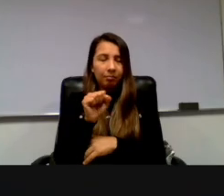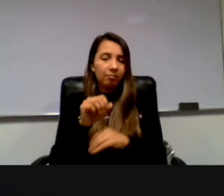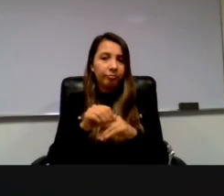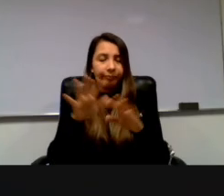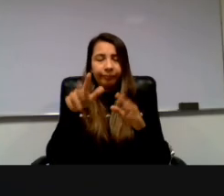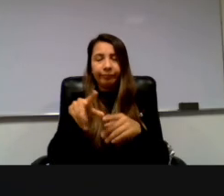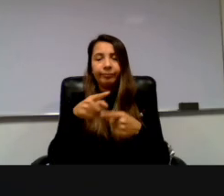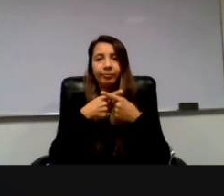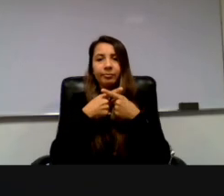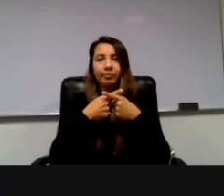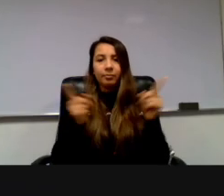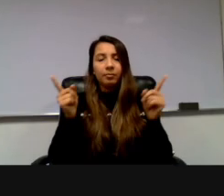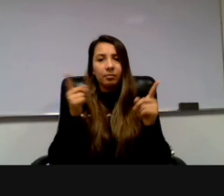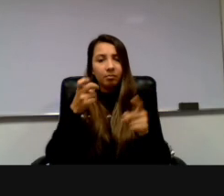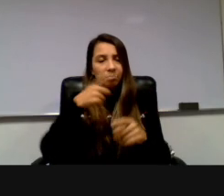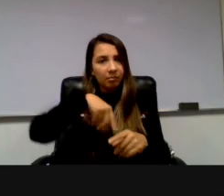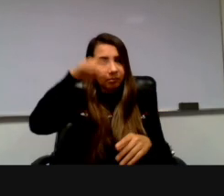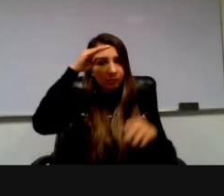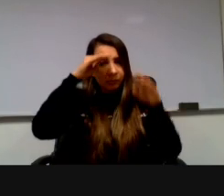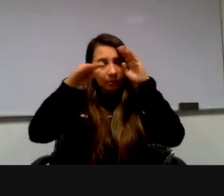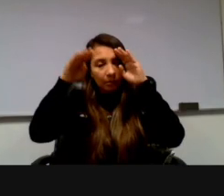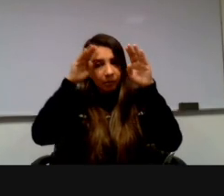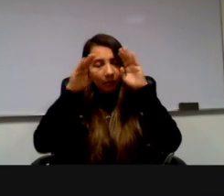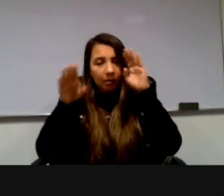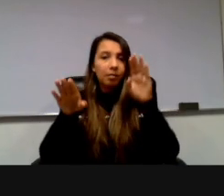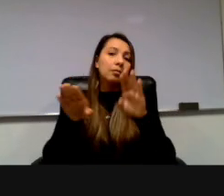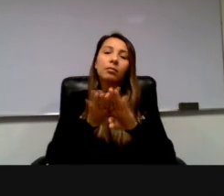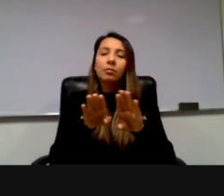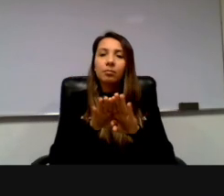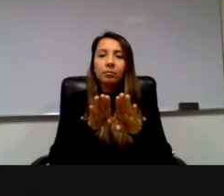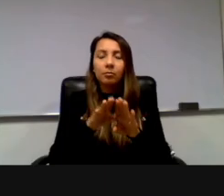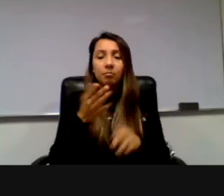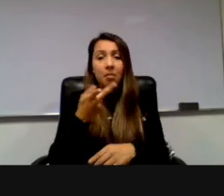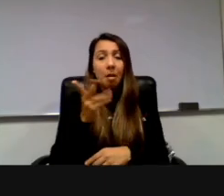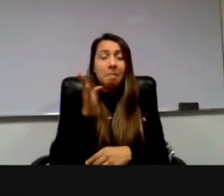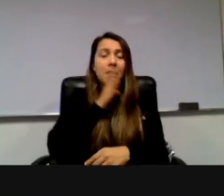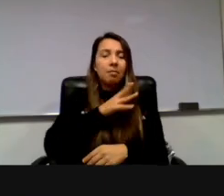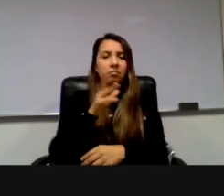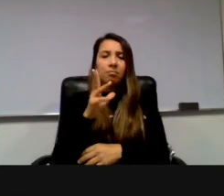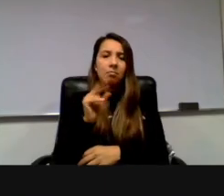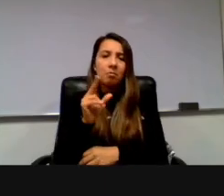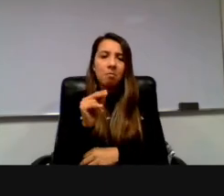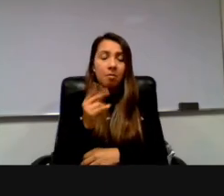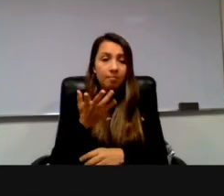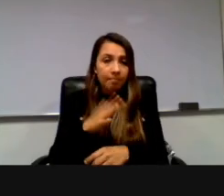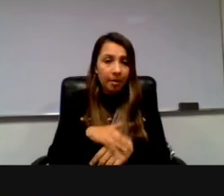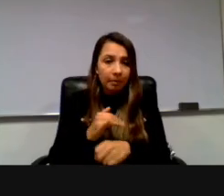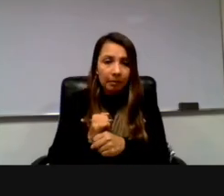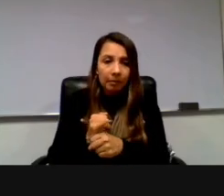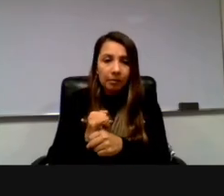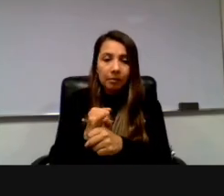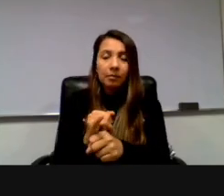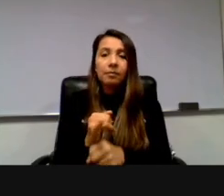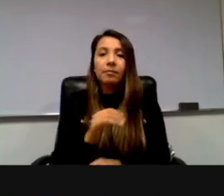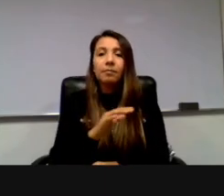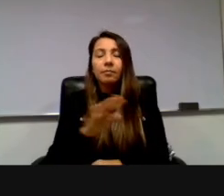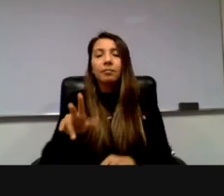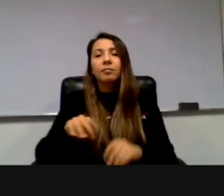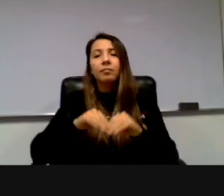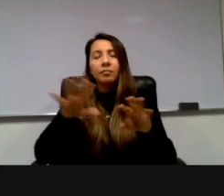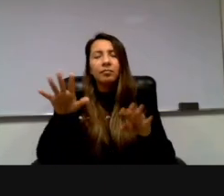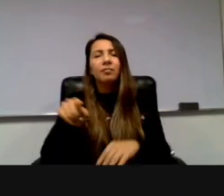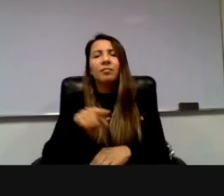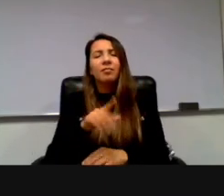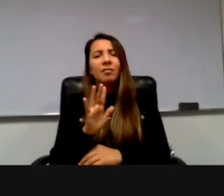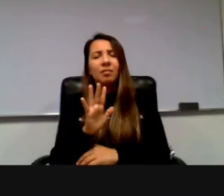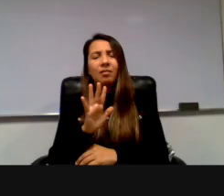vuelo ahí en la imaginación, lo cual, como ya hemos visto, no es necesariamente malo, ¿no? Sin embargo, su aproximación también fue criticada porque